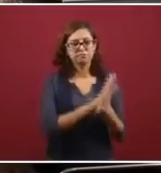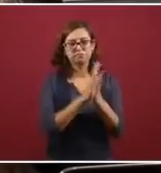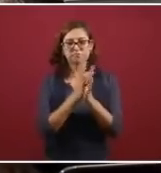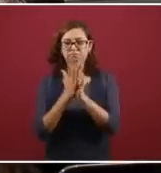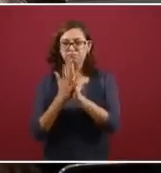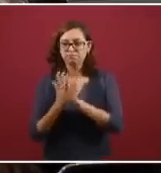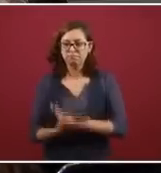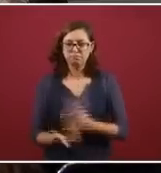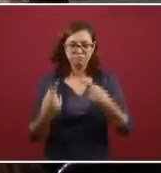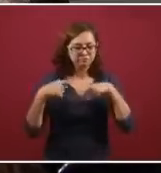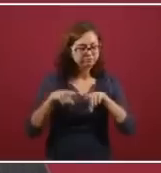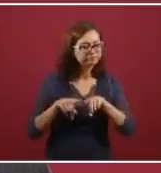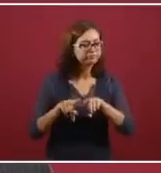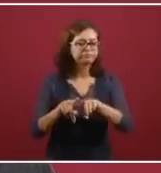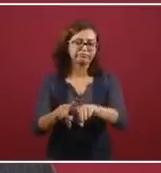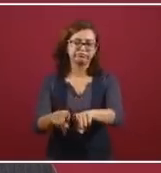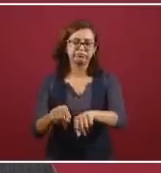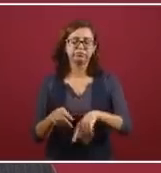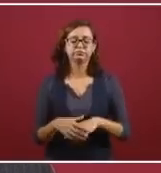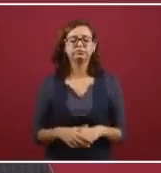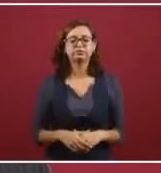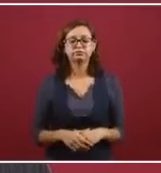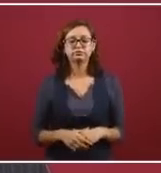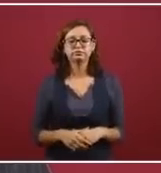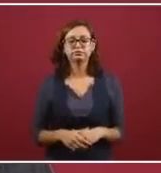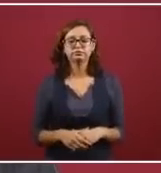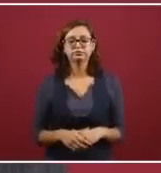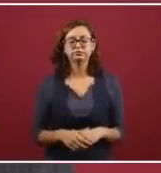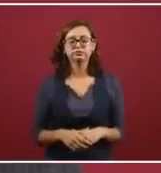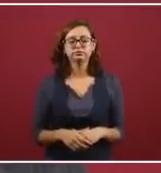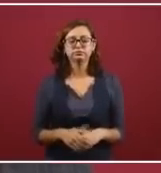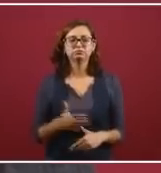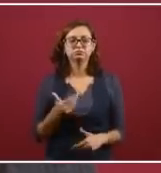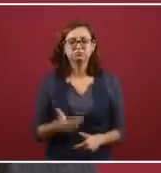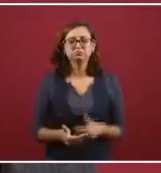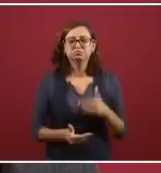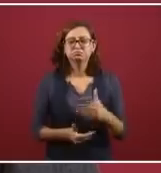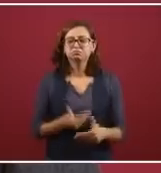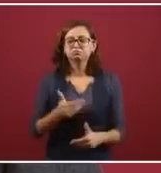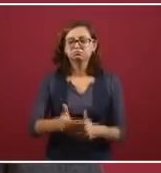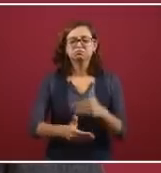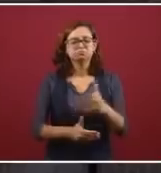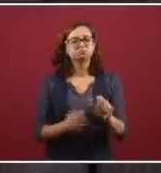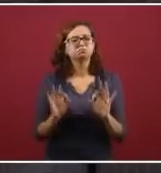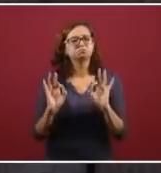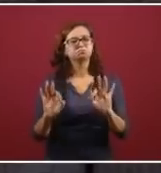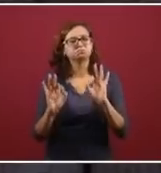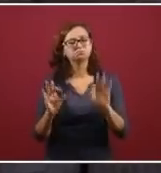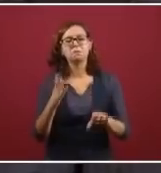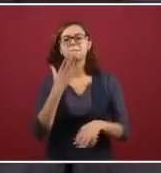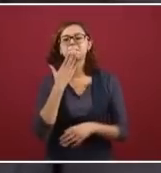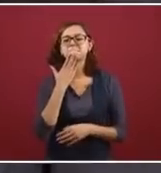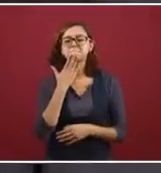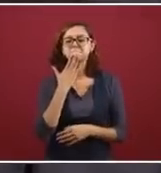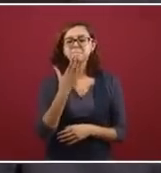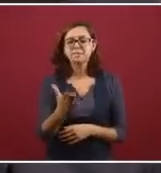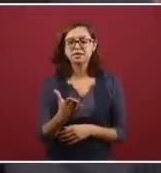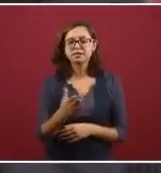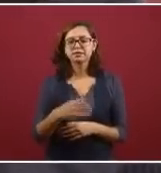en general son buenos los resultados. Vamos